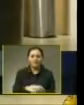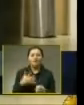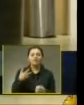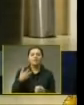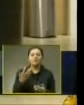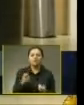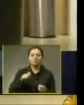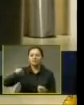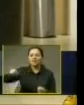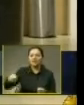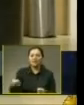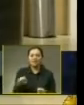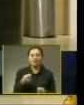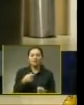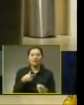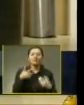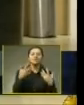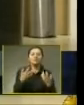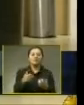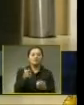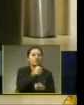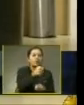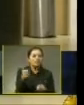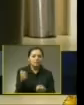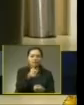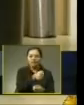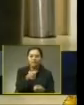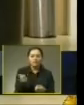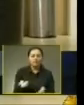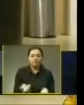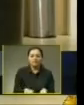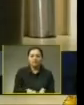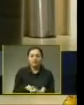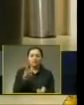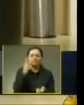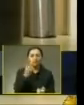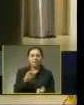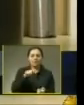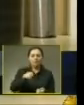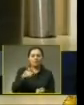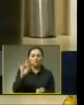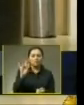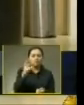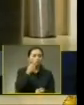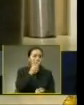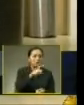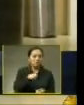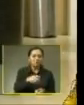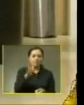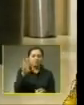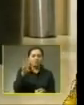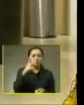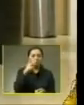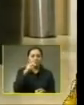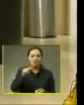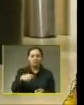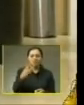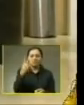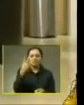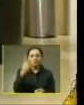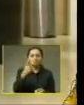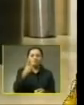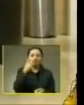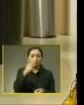que yo quiera, quiero cambiar de canal, ver Ecuavisa, ver Teleamazonas, ver Gamavisión, ver un